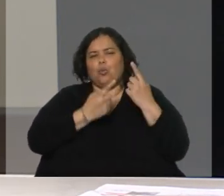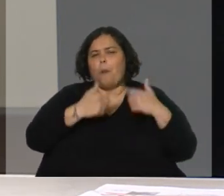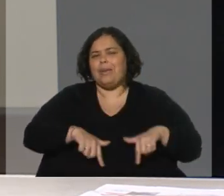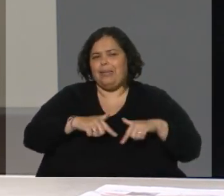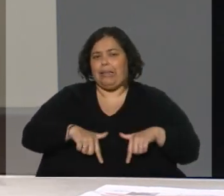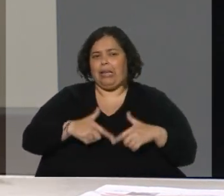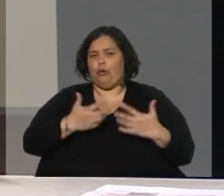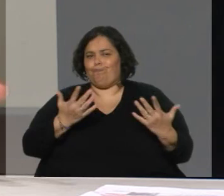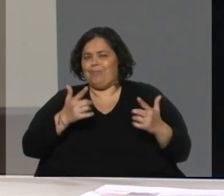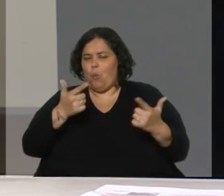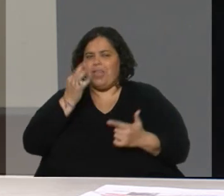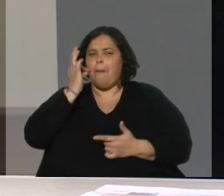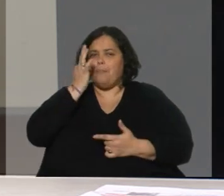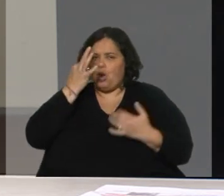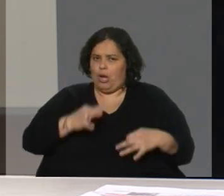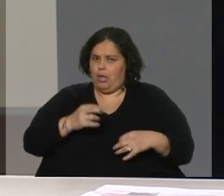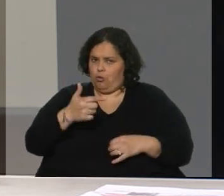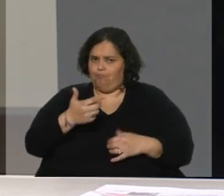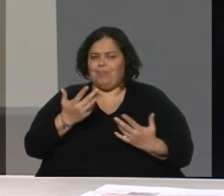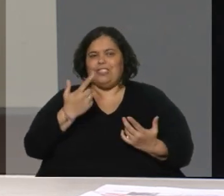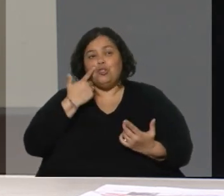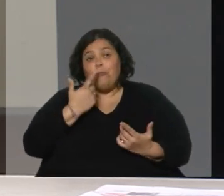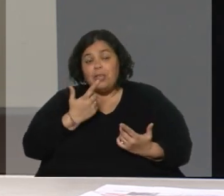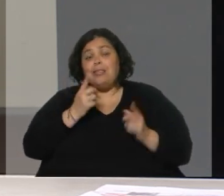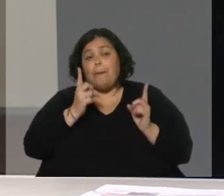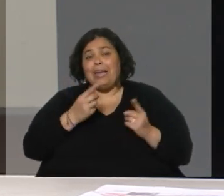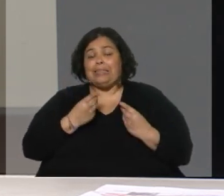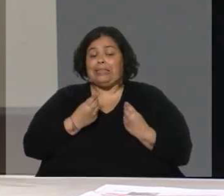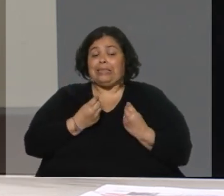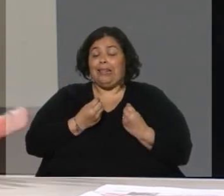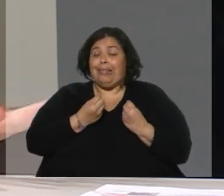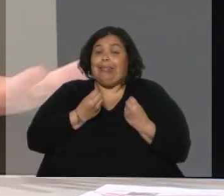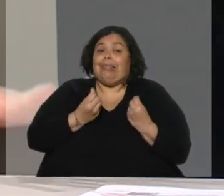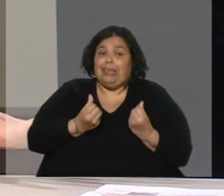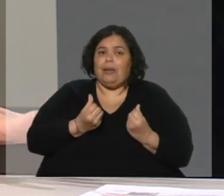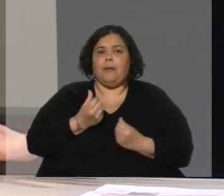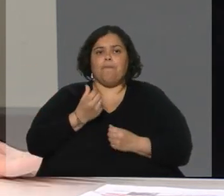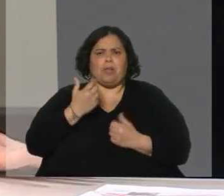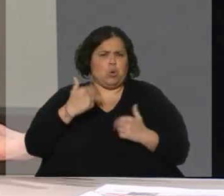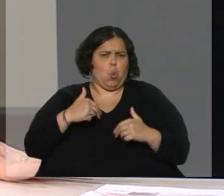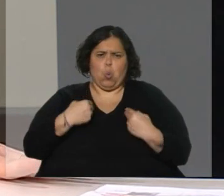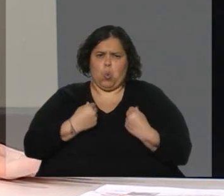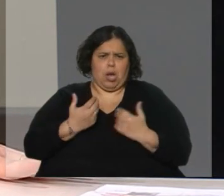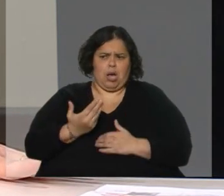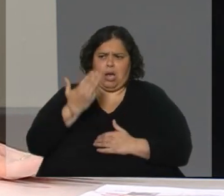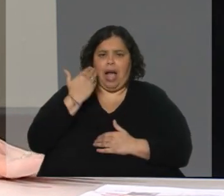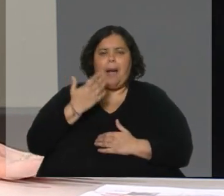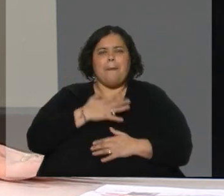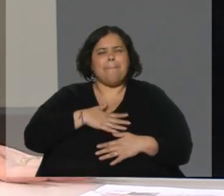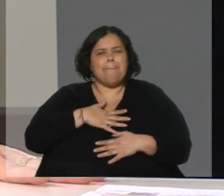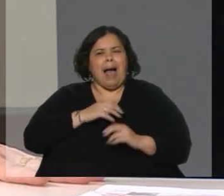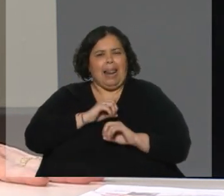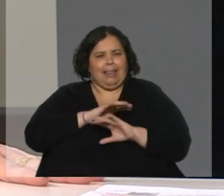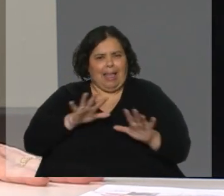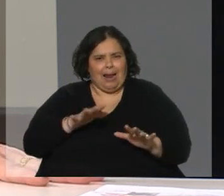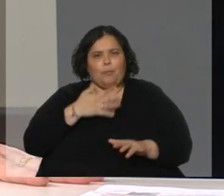luego vi o Sentí algo que no había sentido nunca en primer lugar un malestar importante